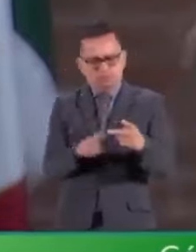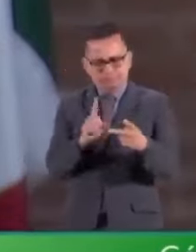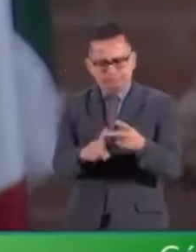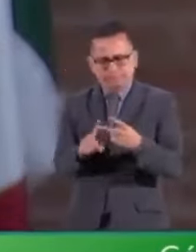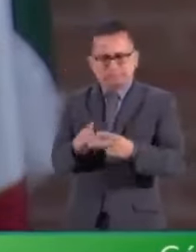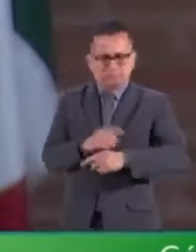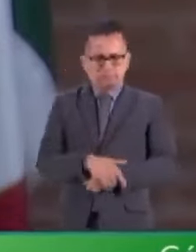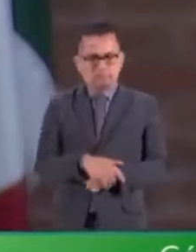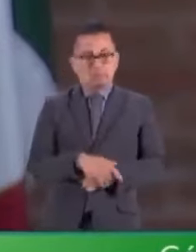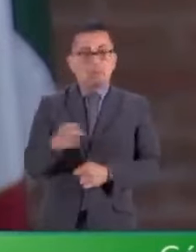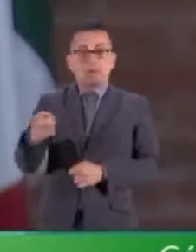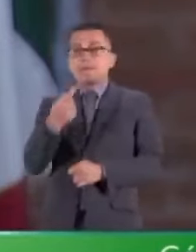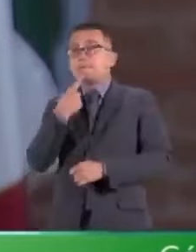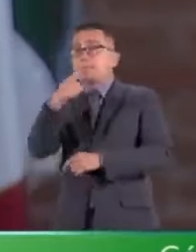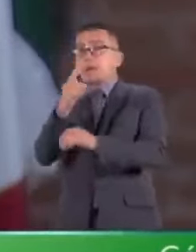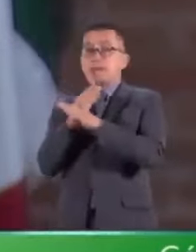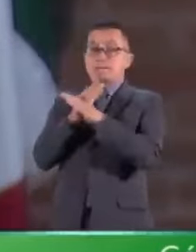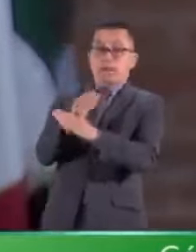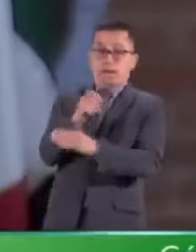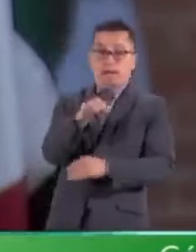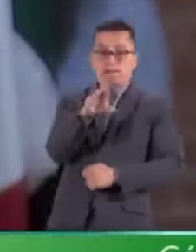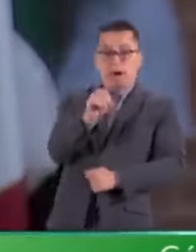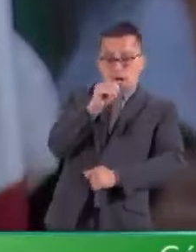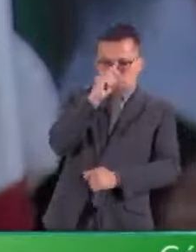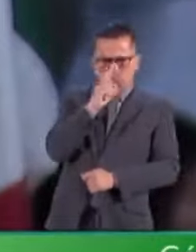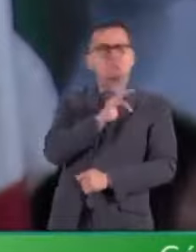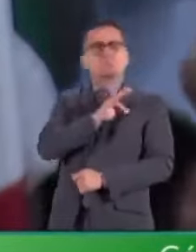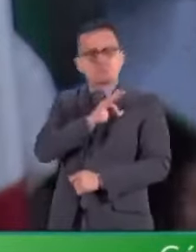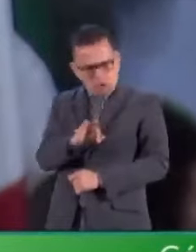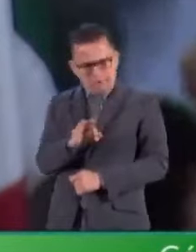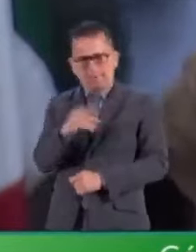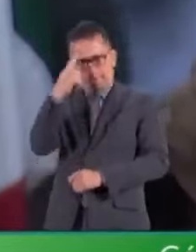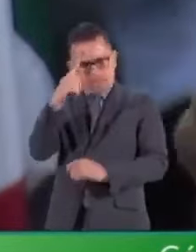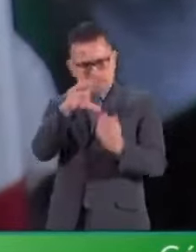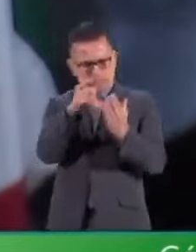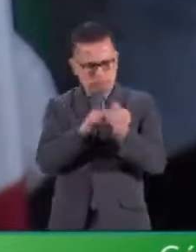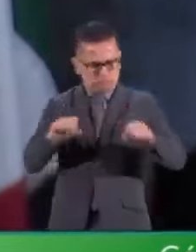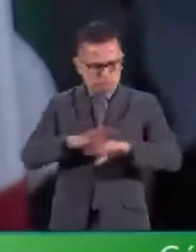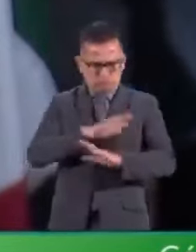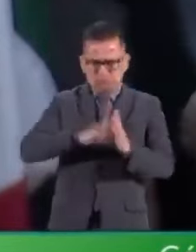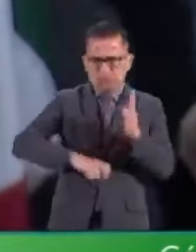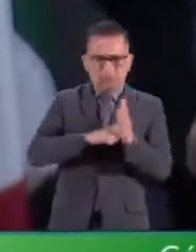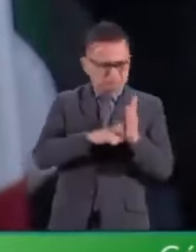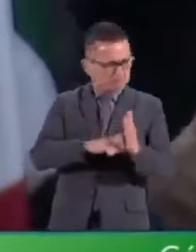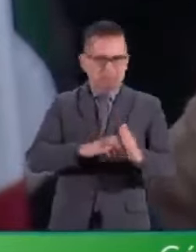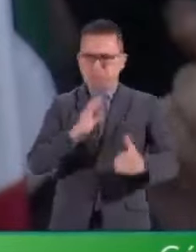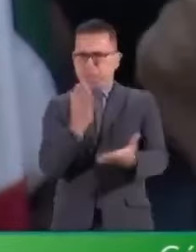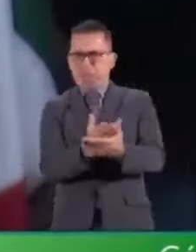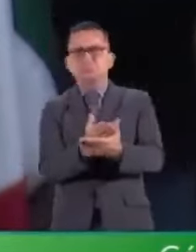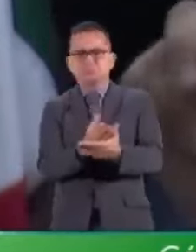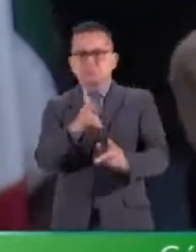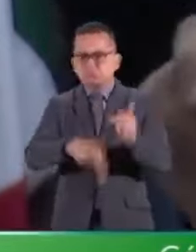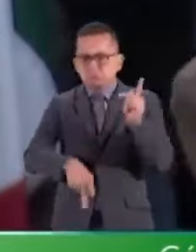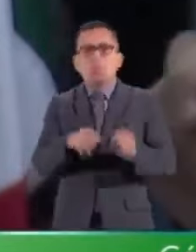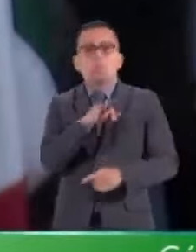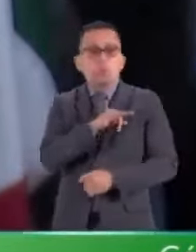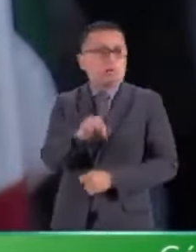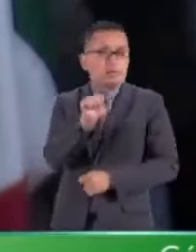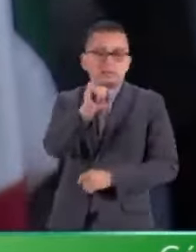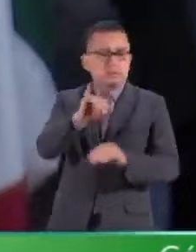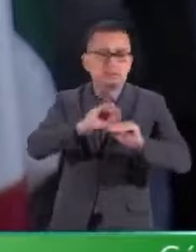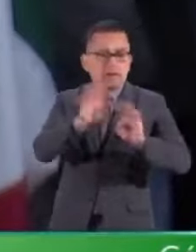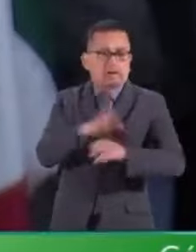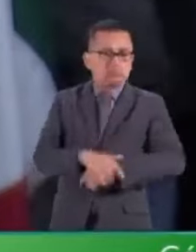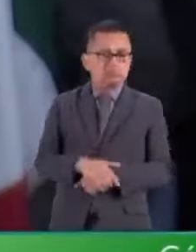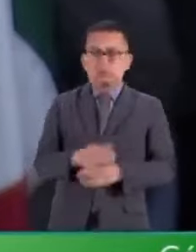impugnar las modificaciones constitucionales. Así lo dice así lo dicen varias sentencias en cuanto hace